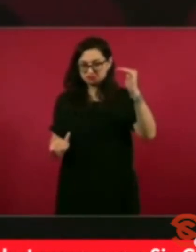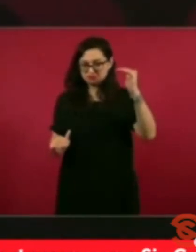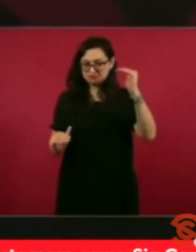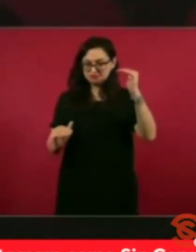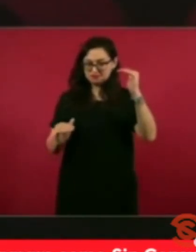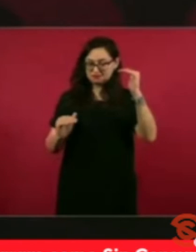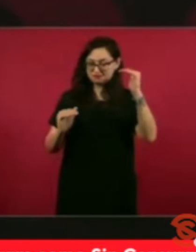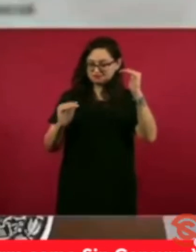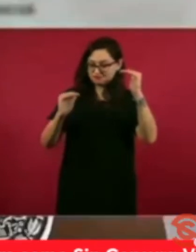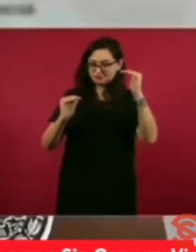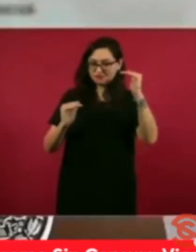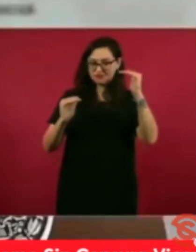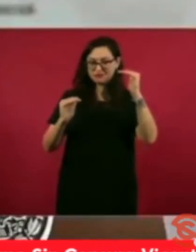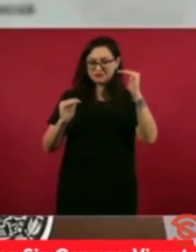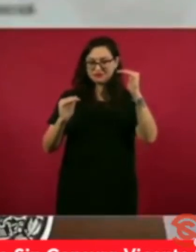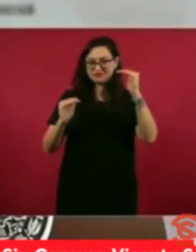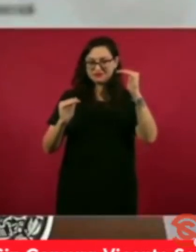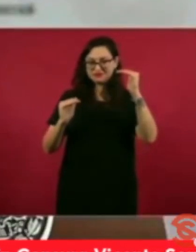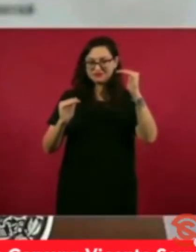desigualdad.